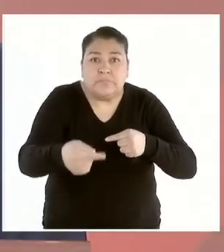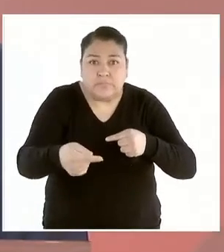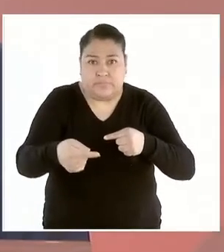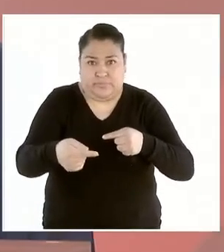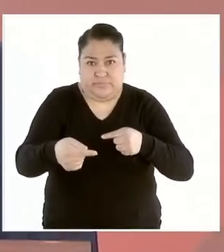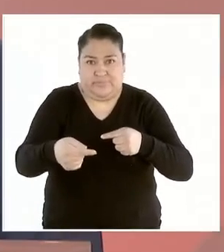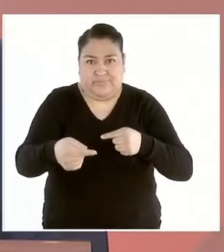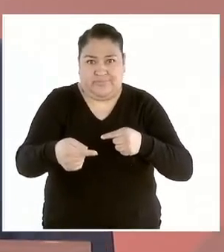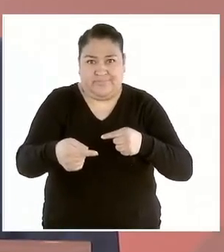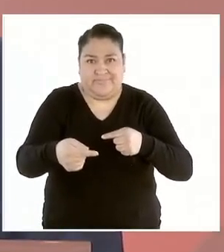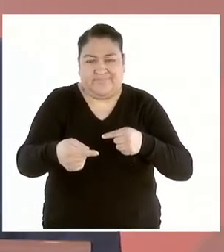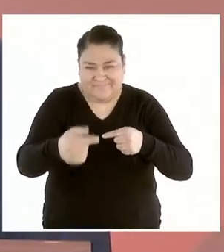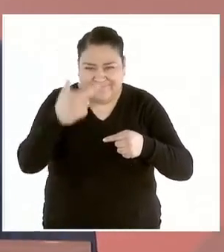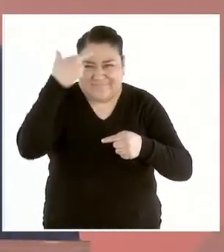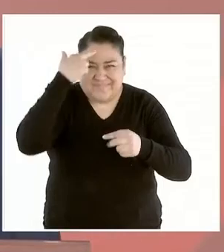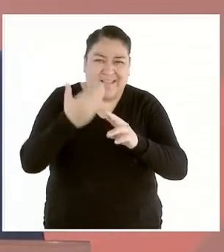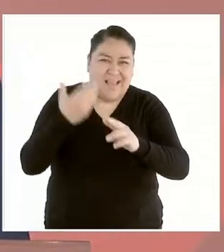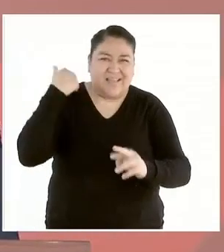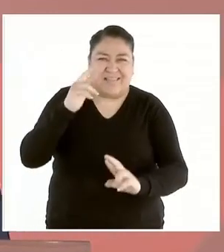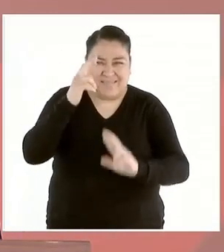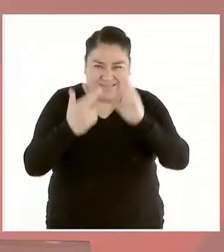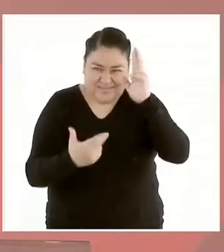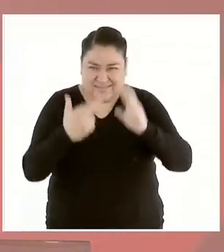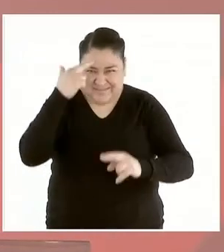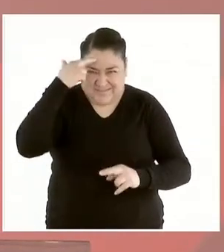de la guerra de reforma